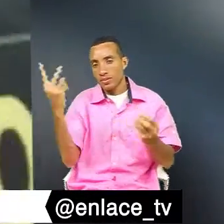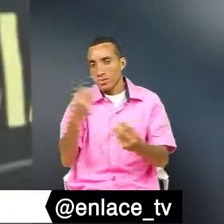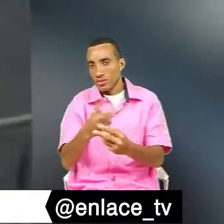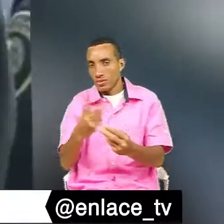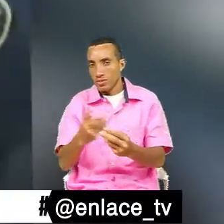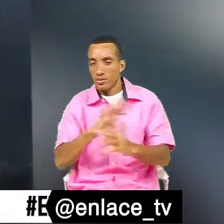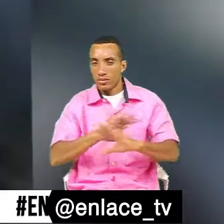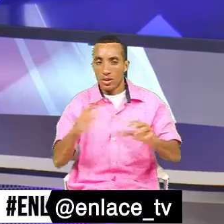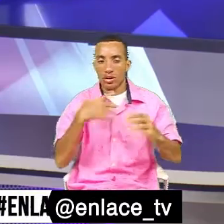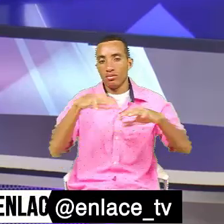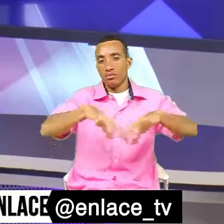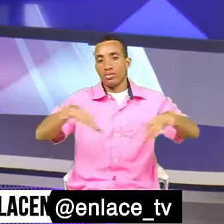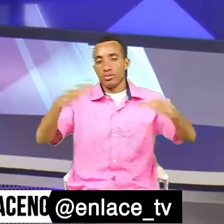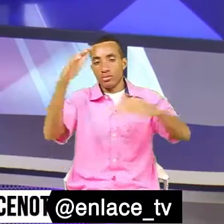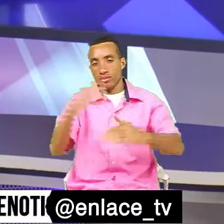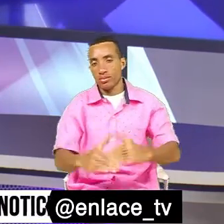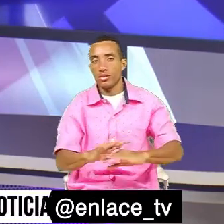el país.